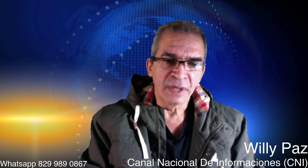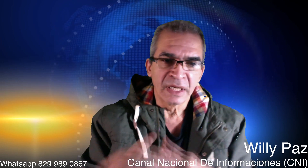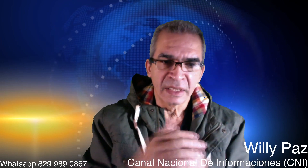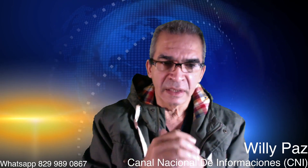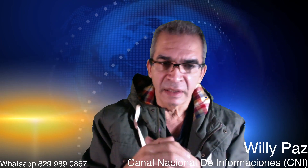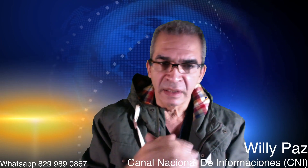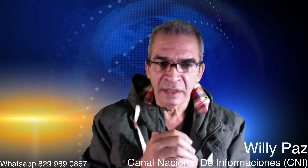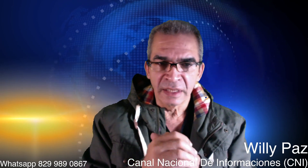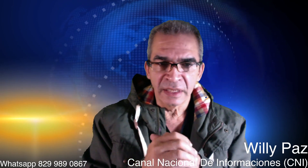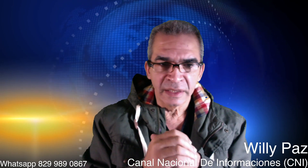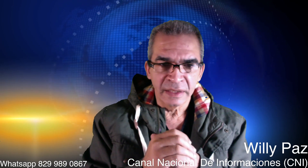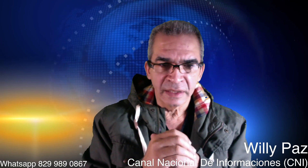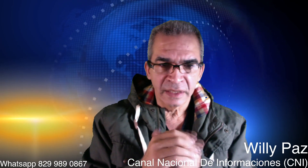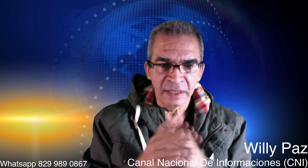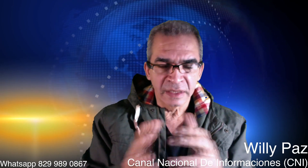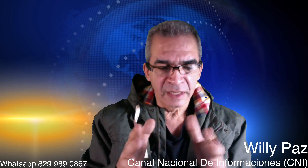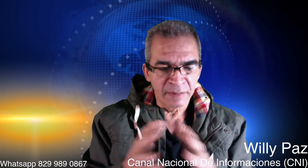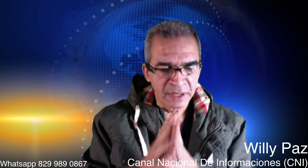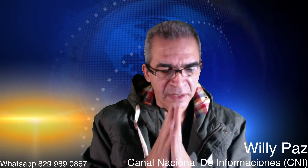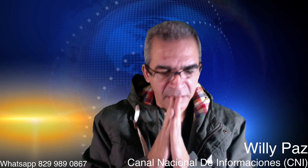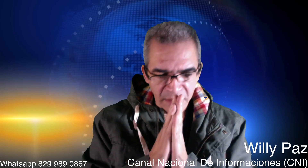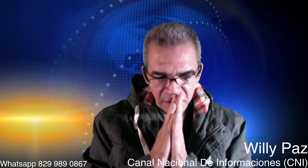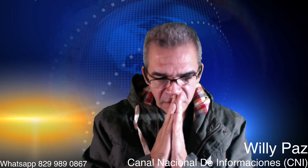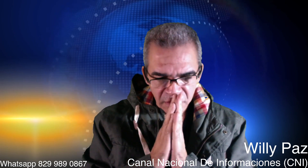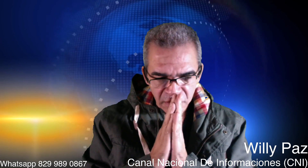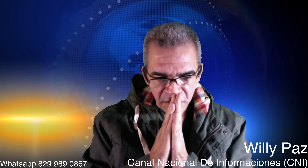Vamos a hablar del tema